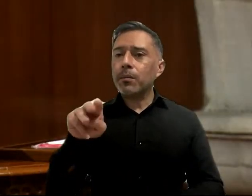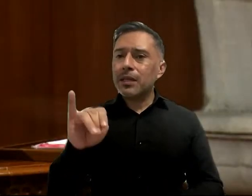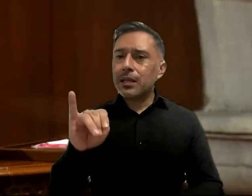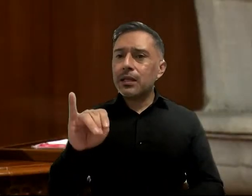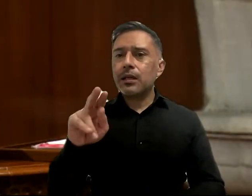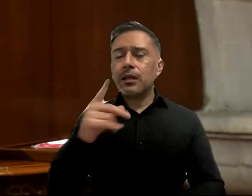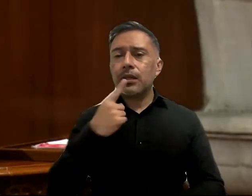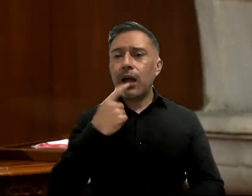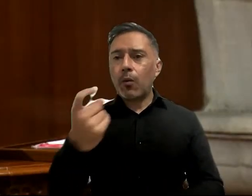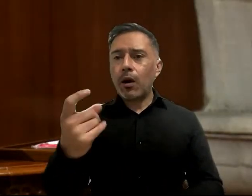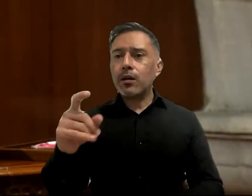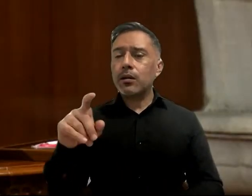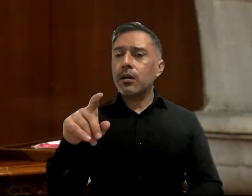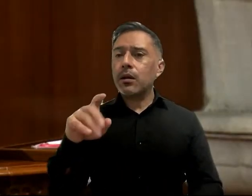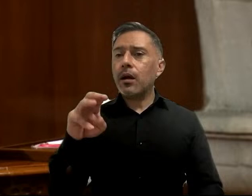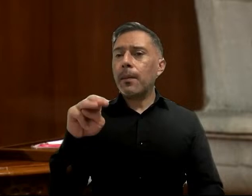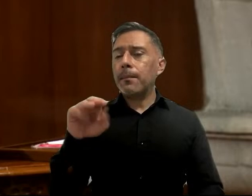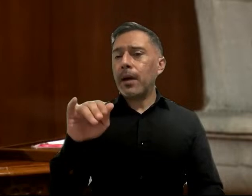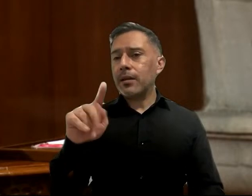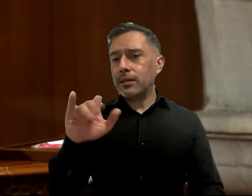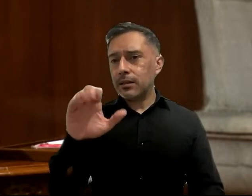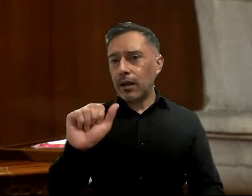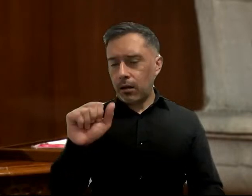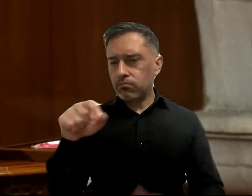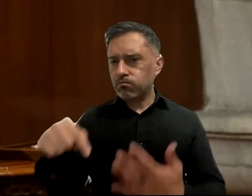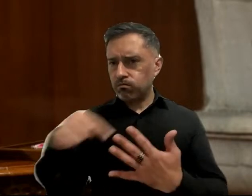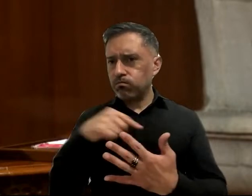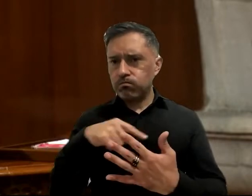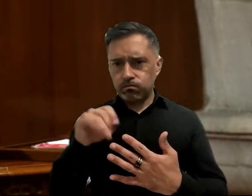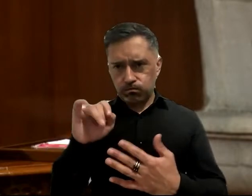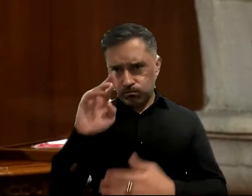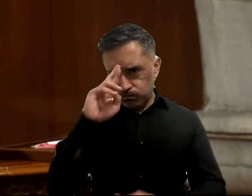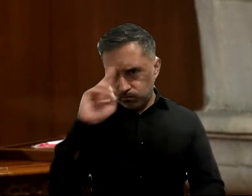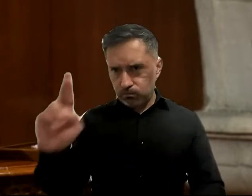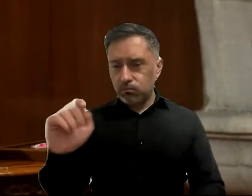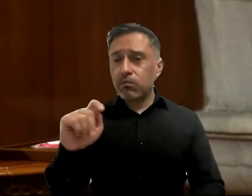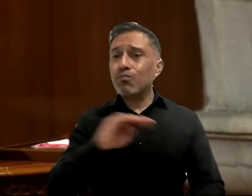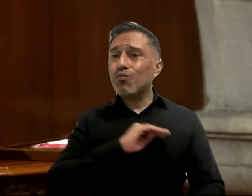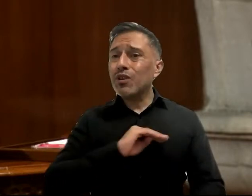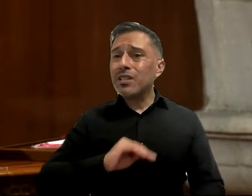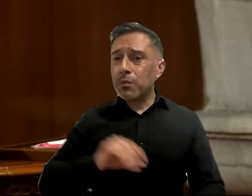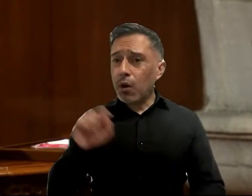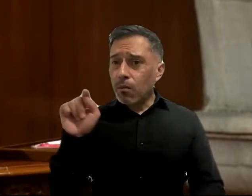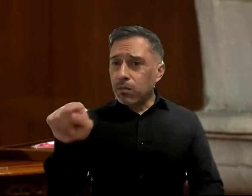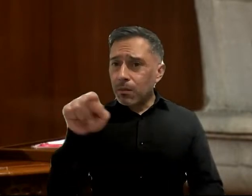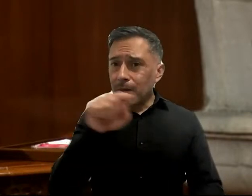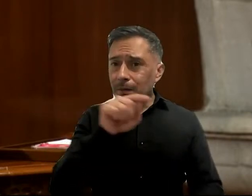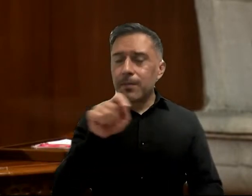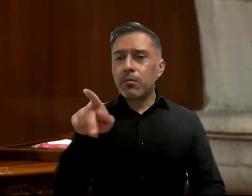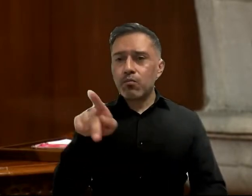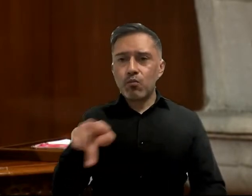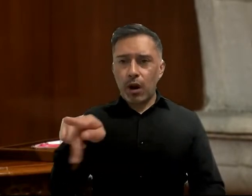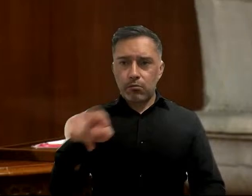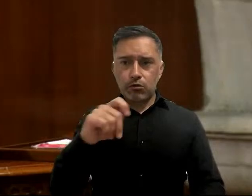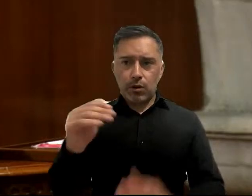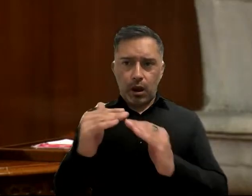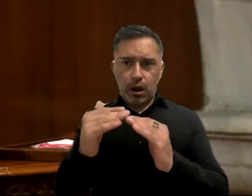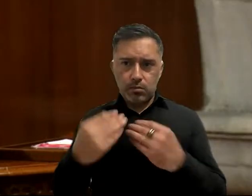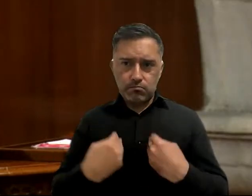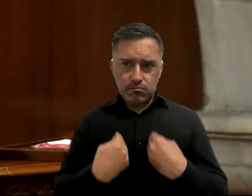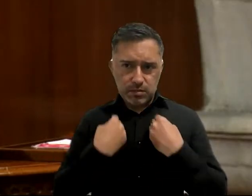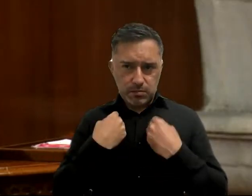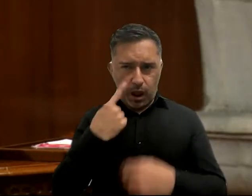Náhuatl, Tlahuica y Matlatzinca, precisando los municipios de la entidad en los cuales dichos pueblos se ubican